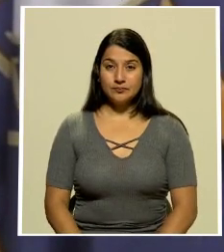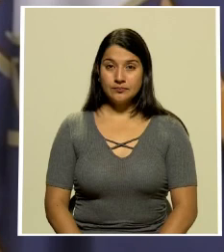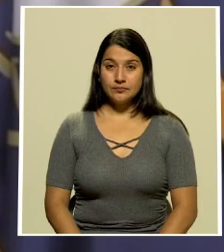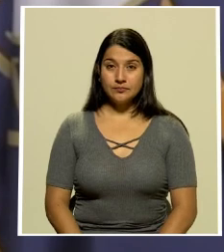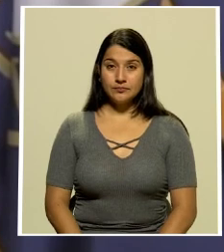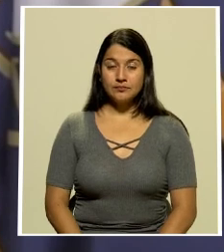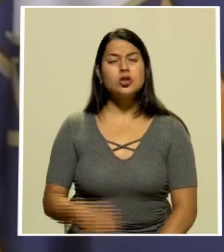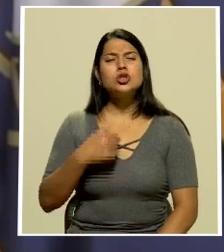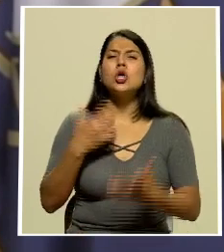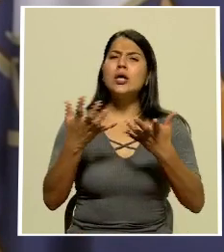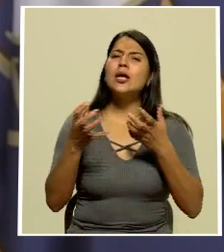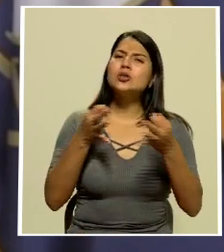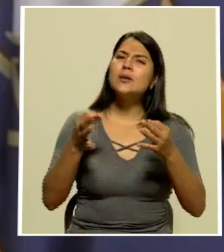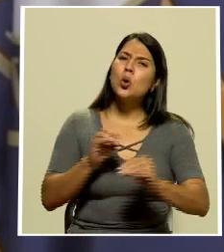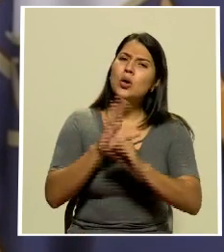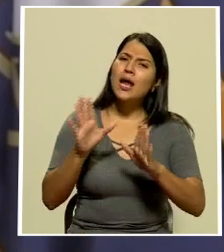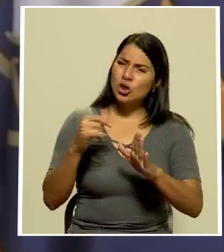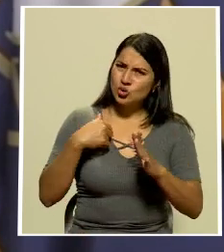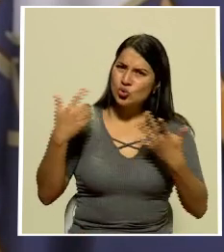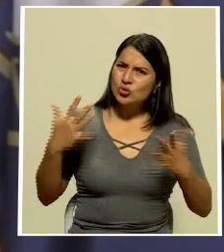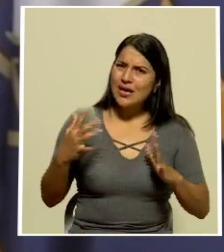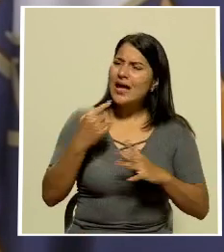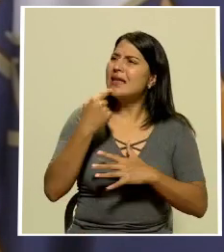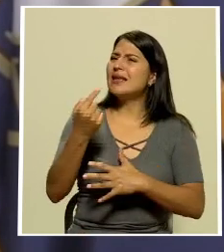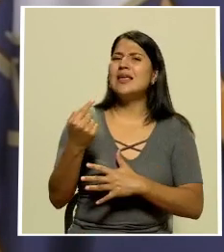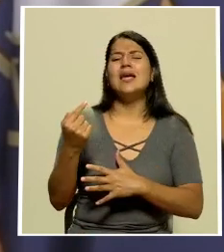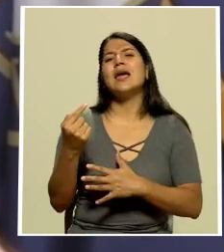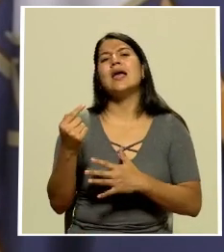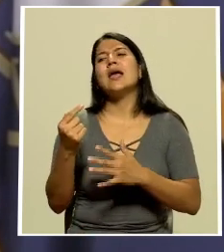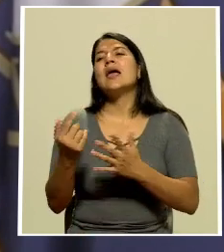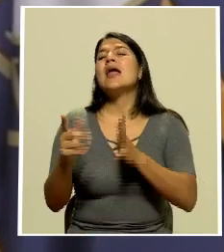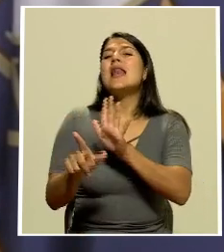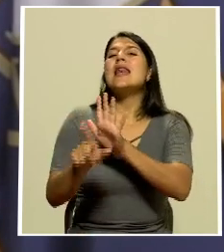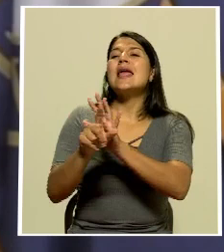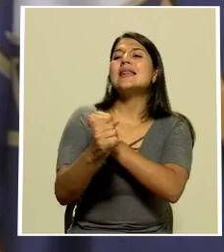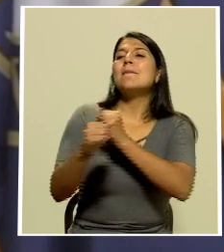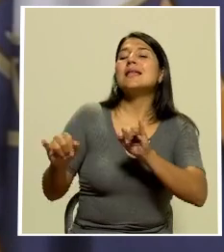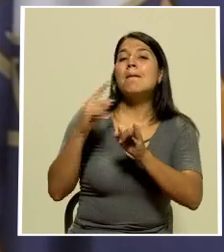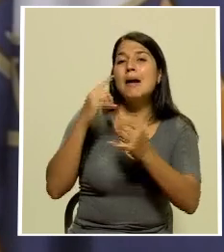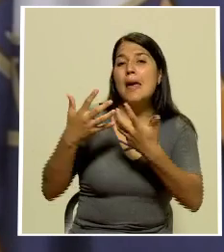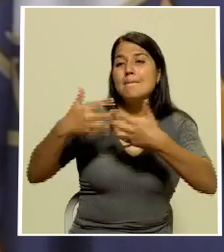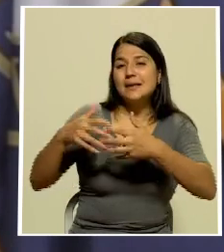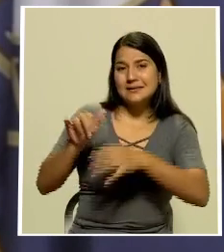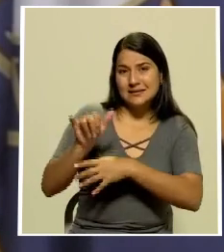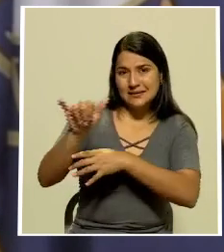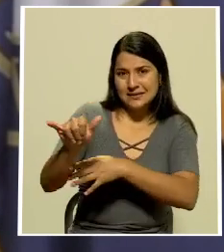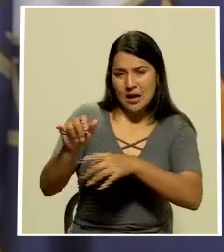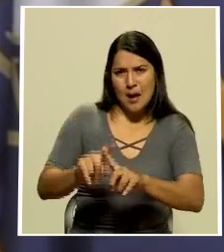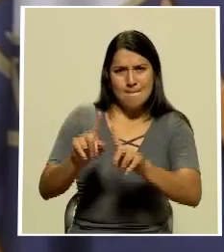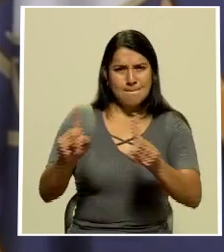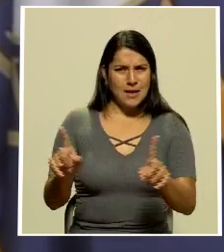Déjenme ser muy clara. He sido muy abierta respecto a tener una ley independiente para las aerolíneas o parte de una ley mayor, pero no habrá